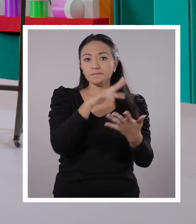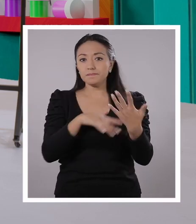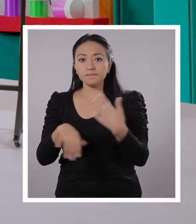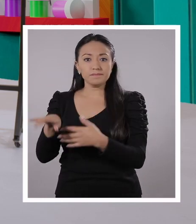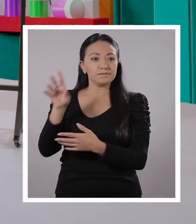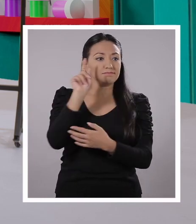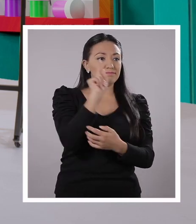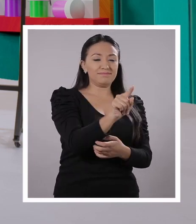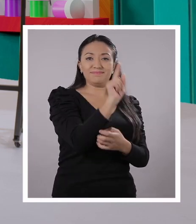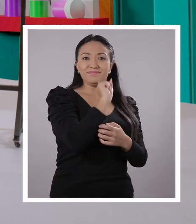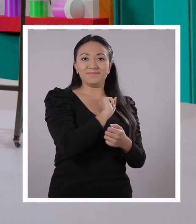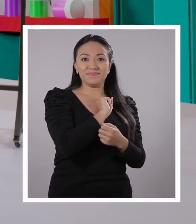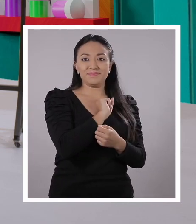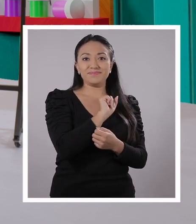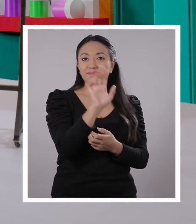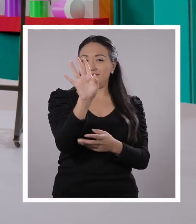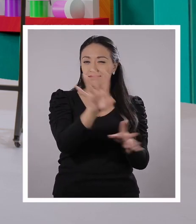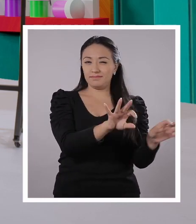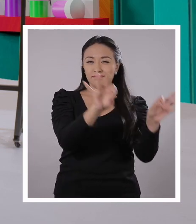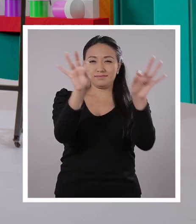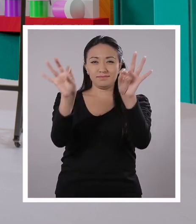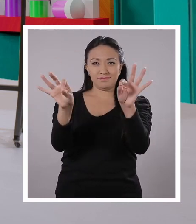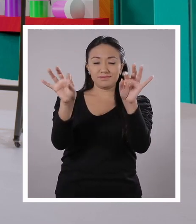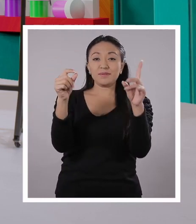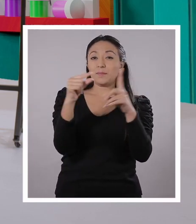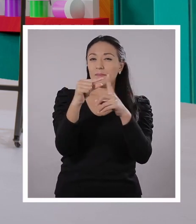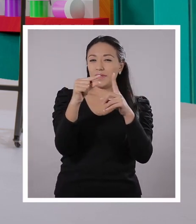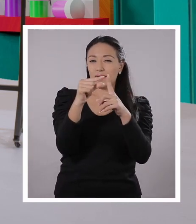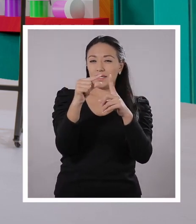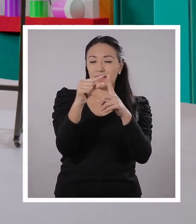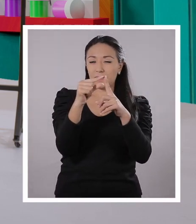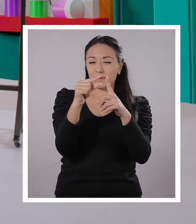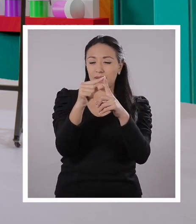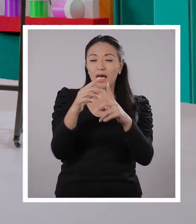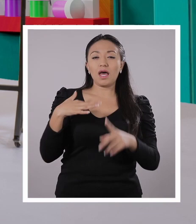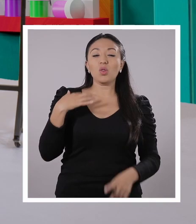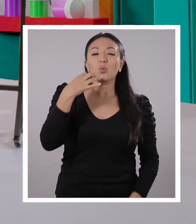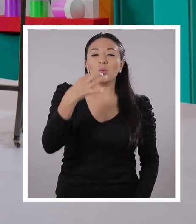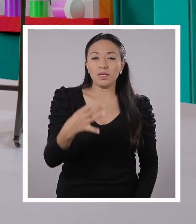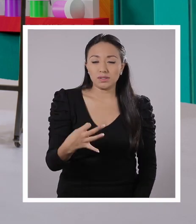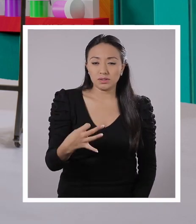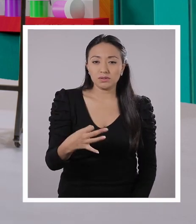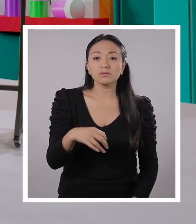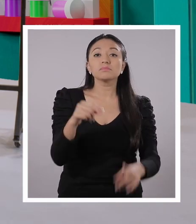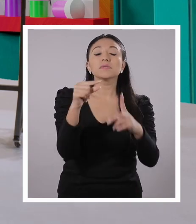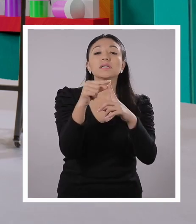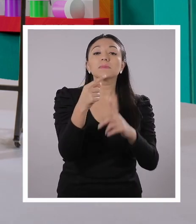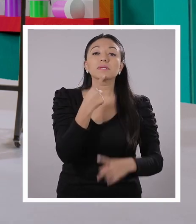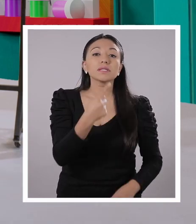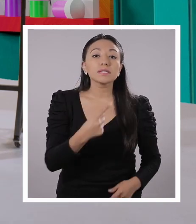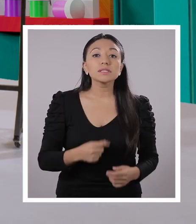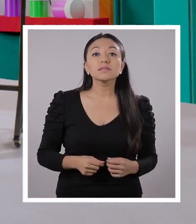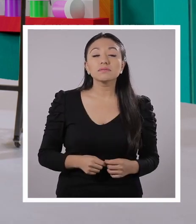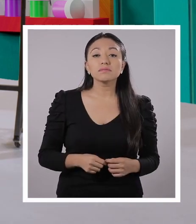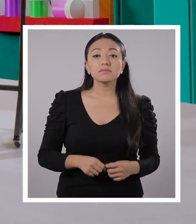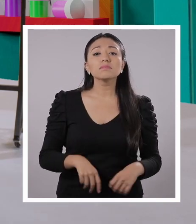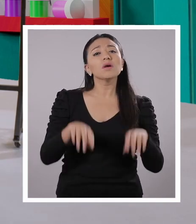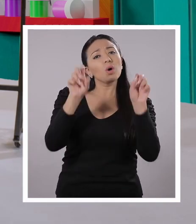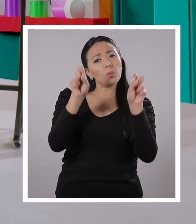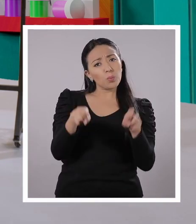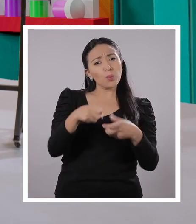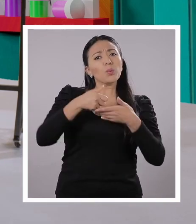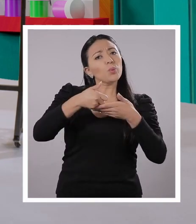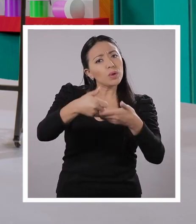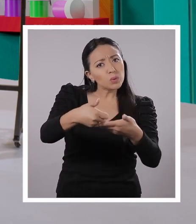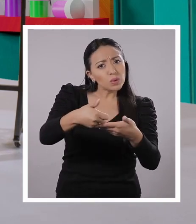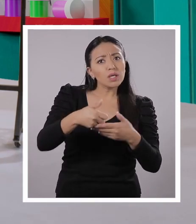¿Dónde está? ¿Escondida? ¡Ajá! Aquí está mi última palabra de cortesía del día de hoy. ¿Qué dice?